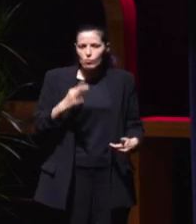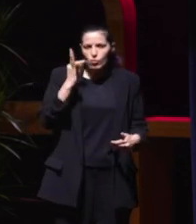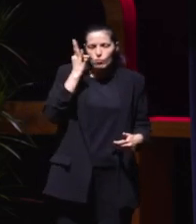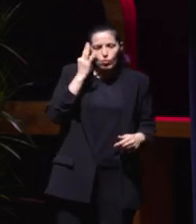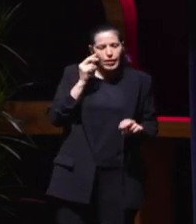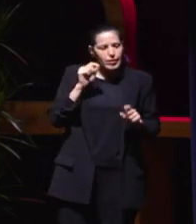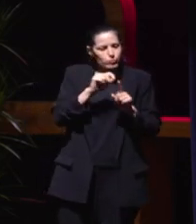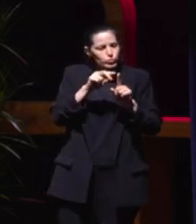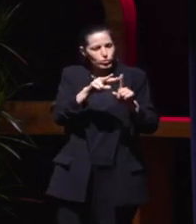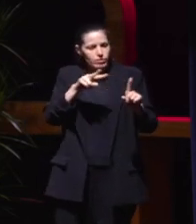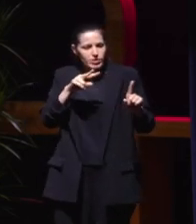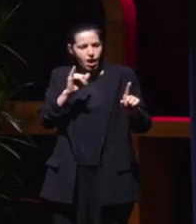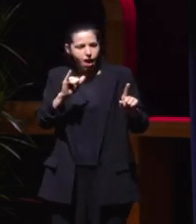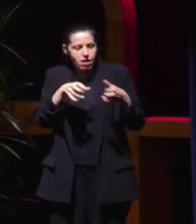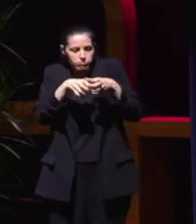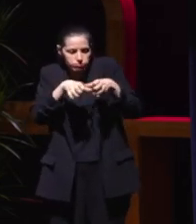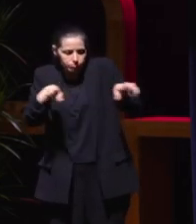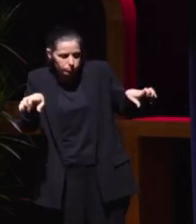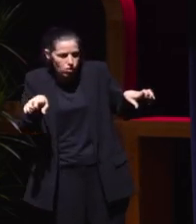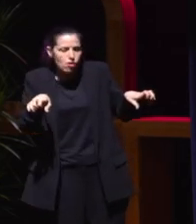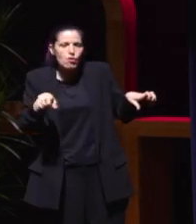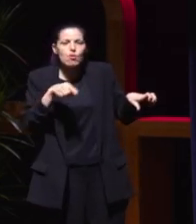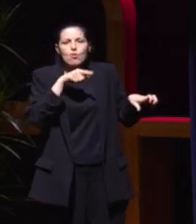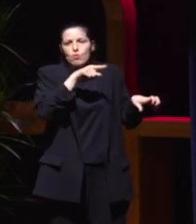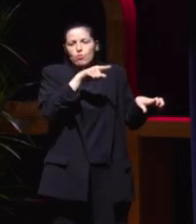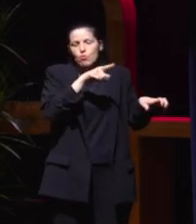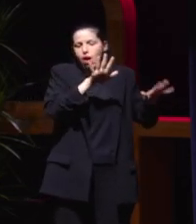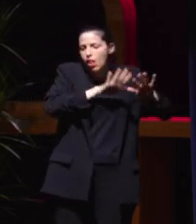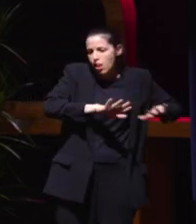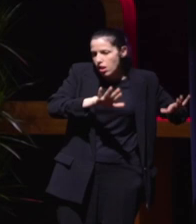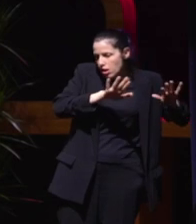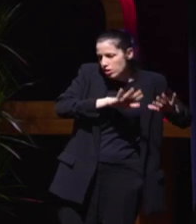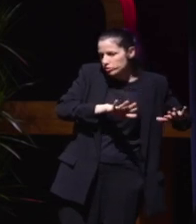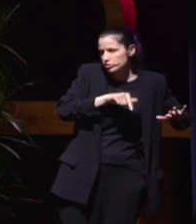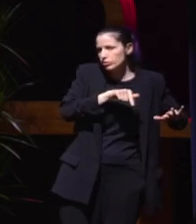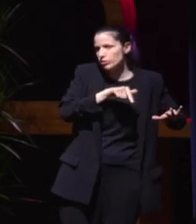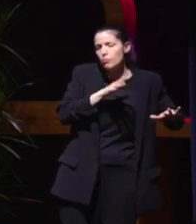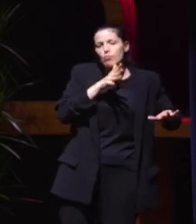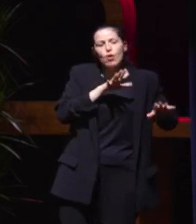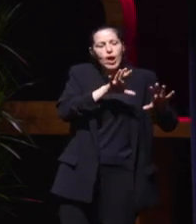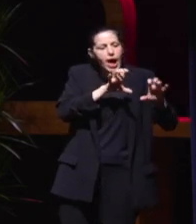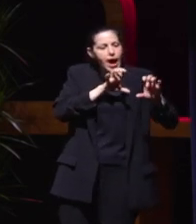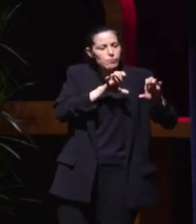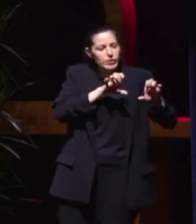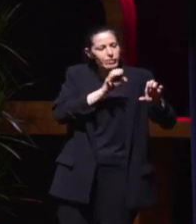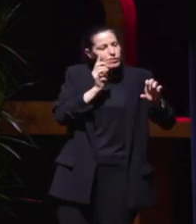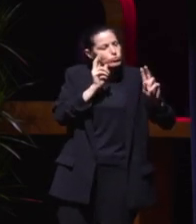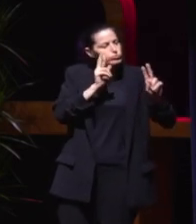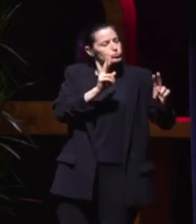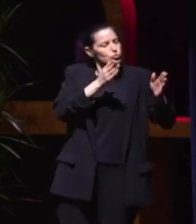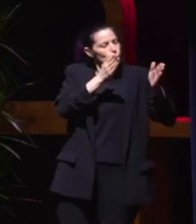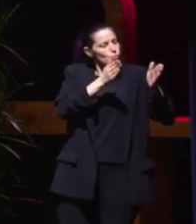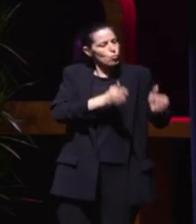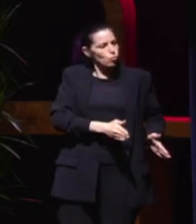el hay un paneo hay una mirada lenta es el Slow motion que aprendemos a mirar en el cuerpo de las mujeres